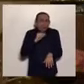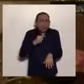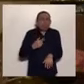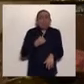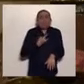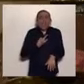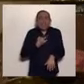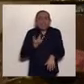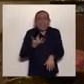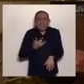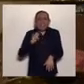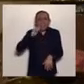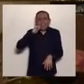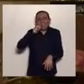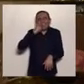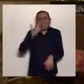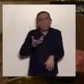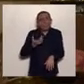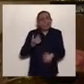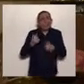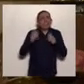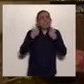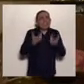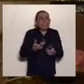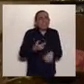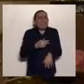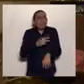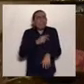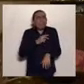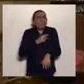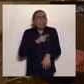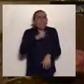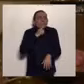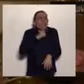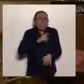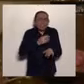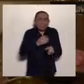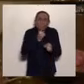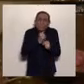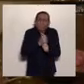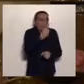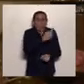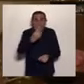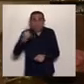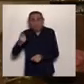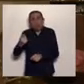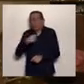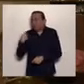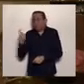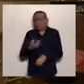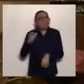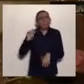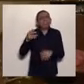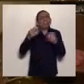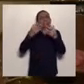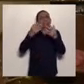y también, lo más lindo de todo, nos ha regalado una misión a cada uno de nosotros. Esto es lo que nosotros